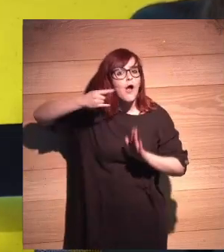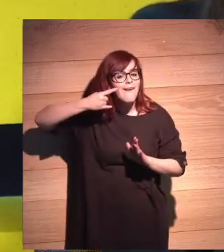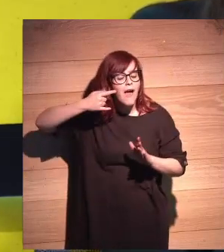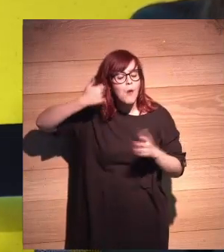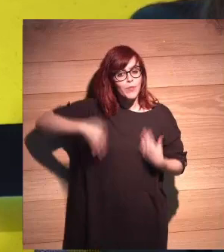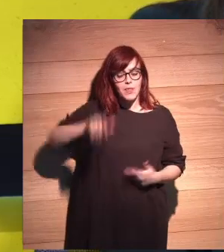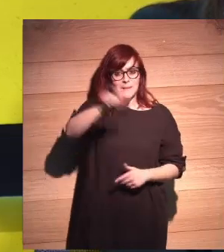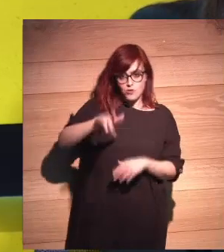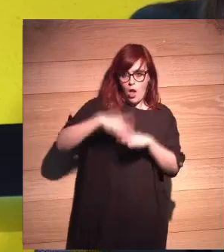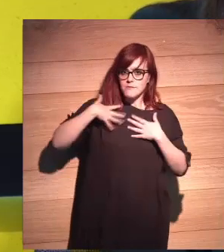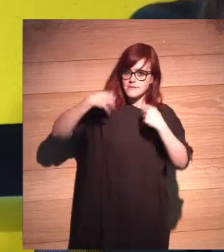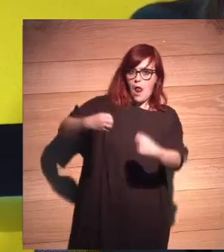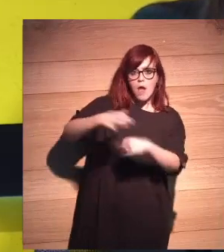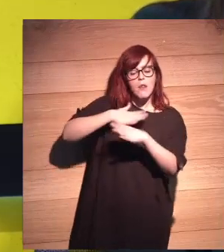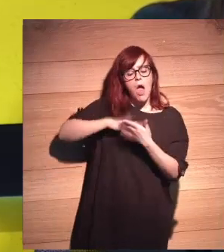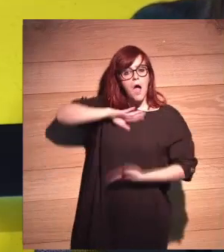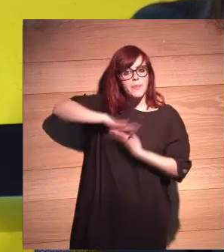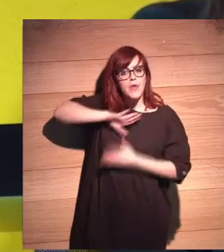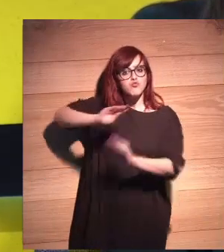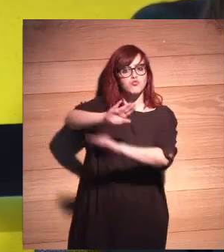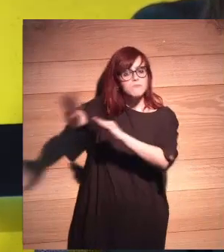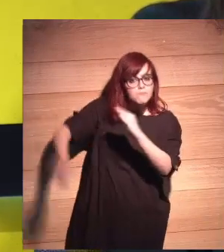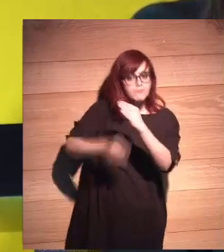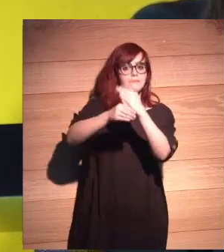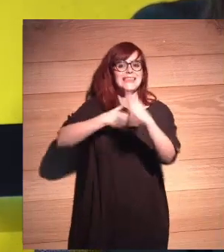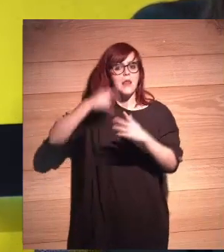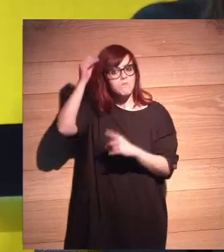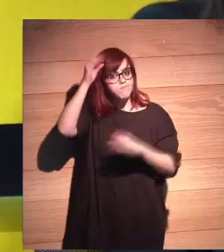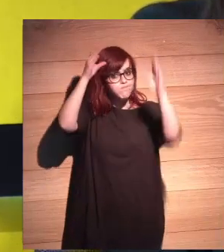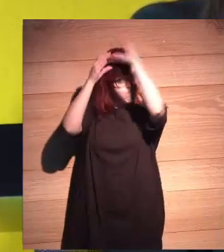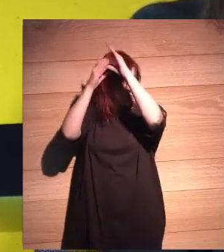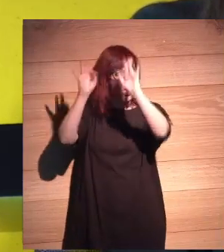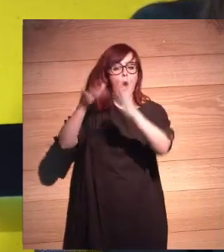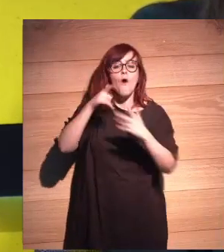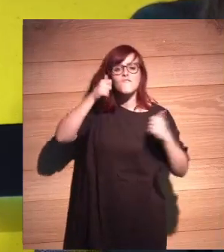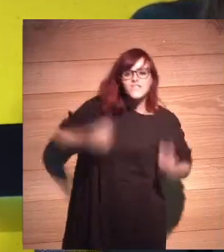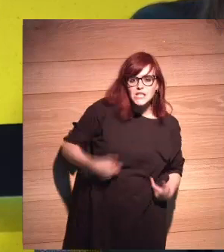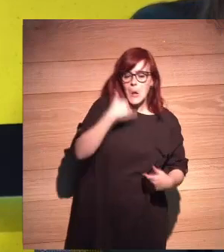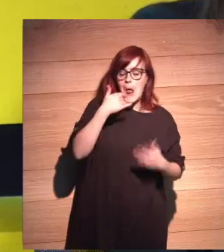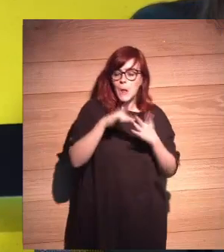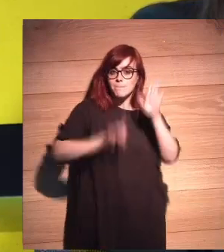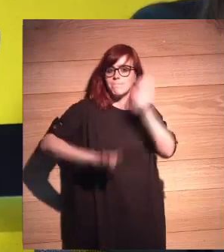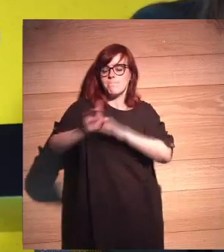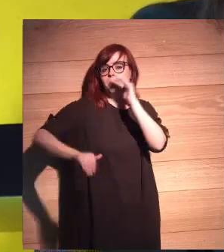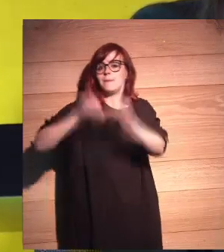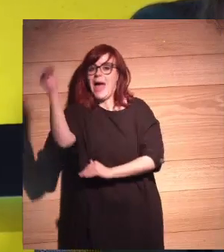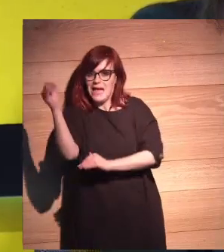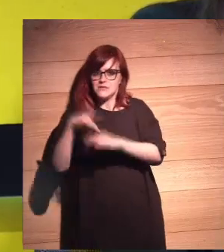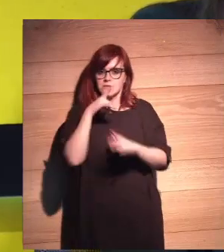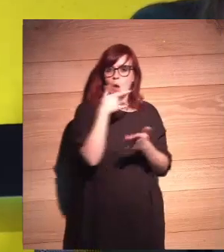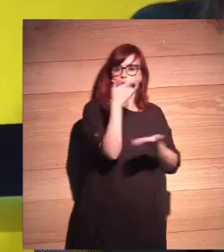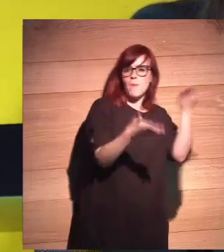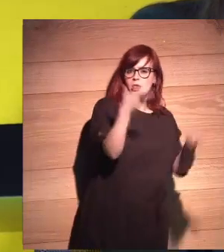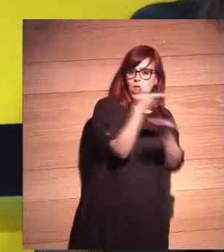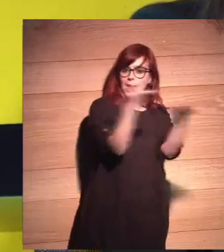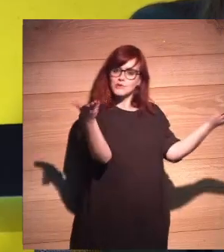Estas personas sanas que quieran aumentar capacidades cognitivas, físicas, se dispararán respecto al resto. Esto va a